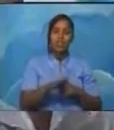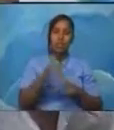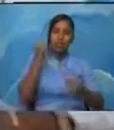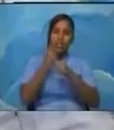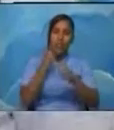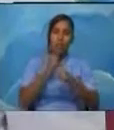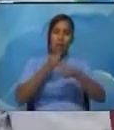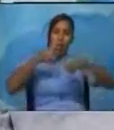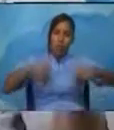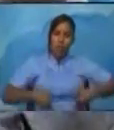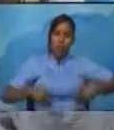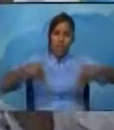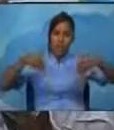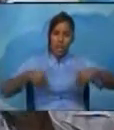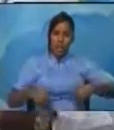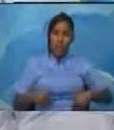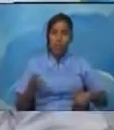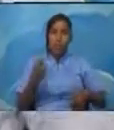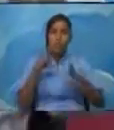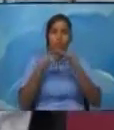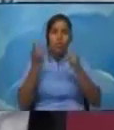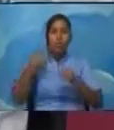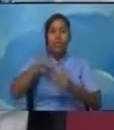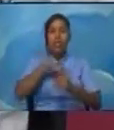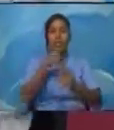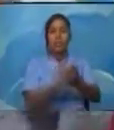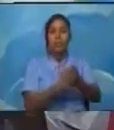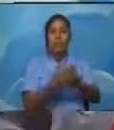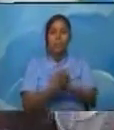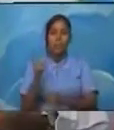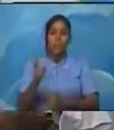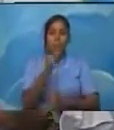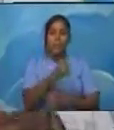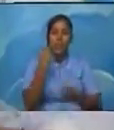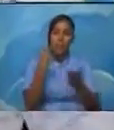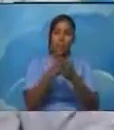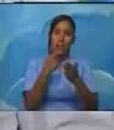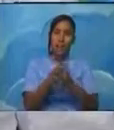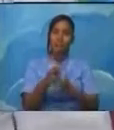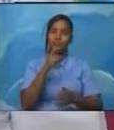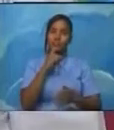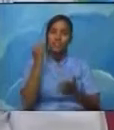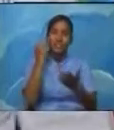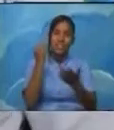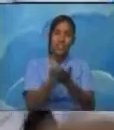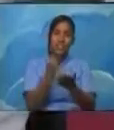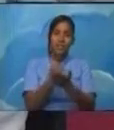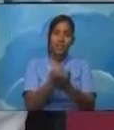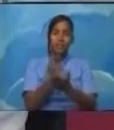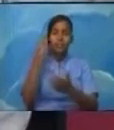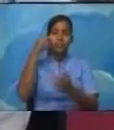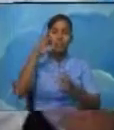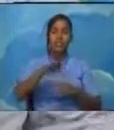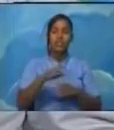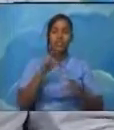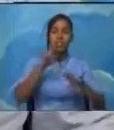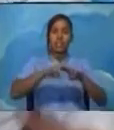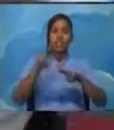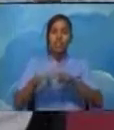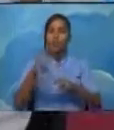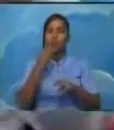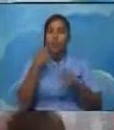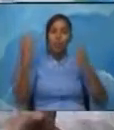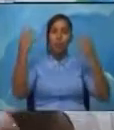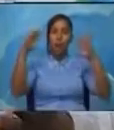trabajo esforzado que contaban nuestros hermanos. Gente que pagaron un precio duro para que estemos sentados en esta buena butaca, con buen